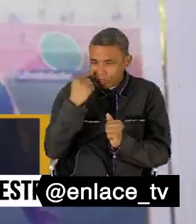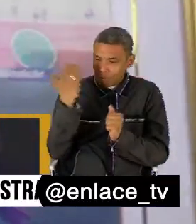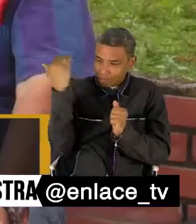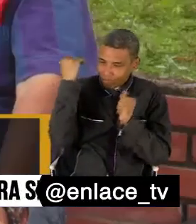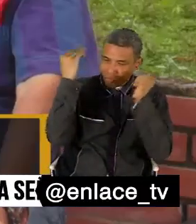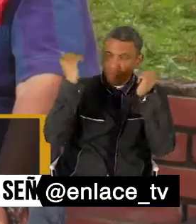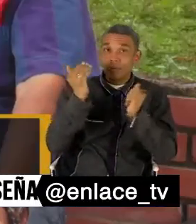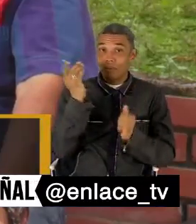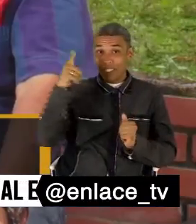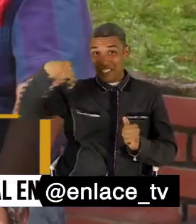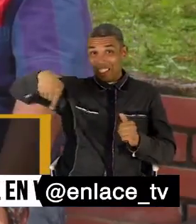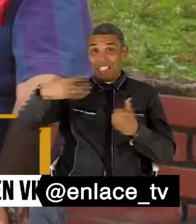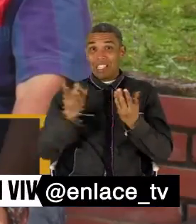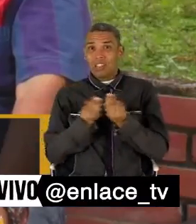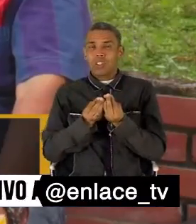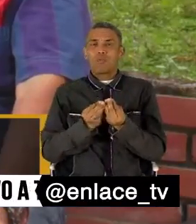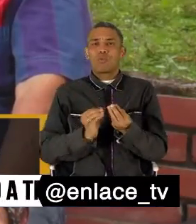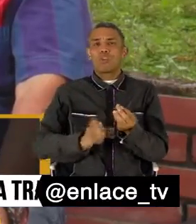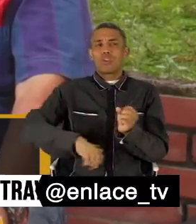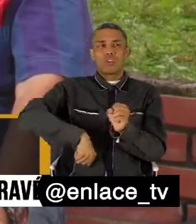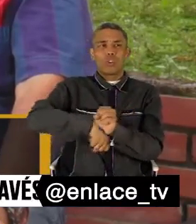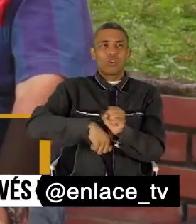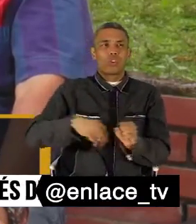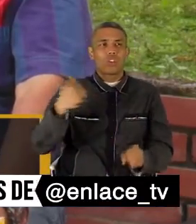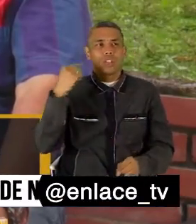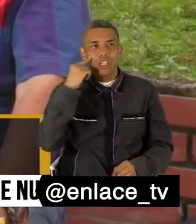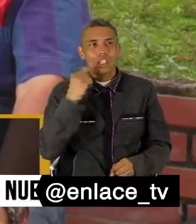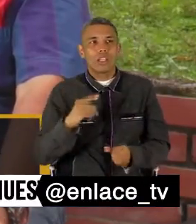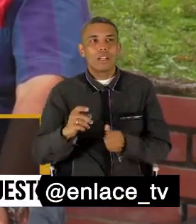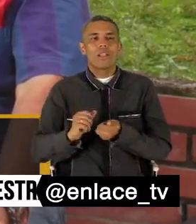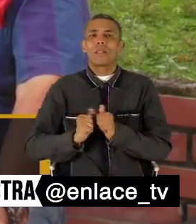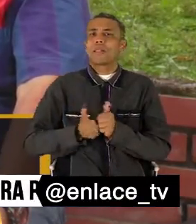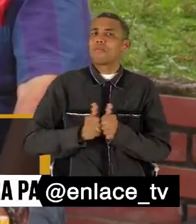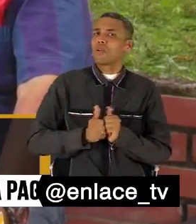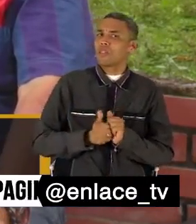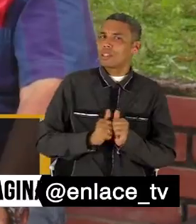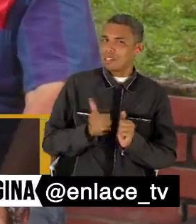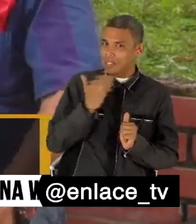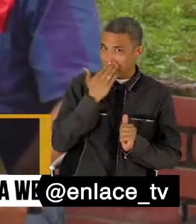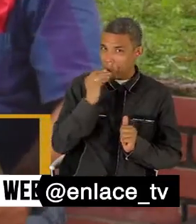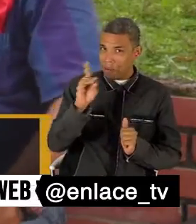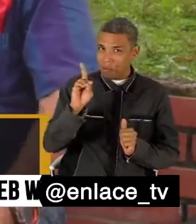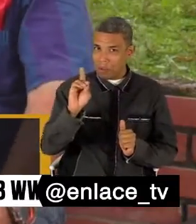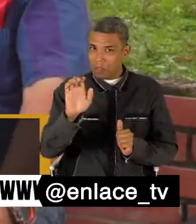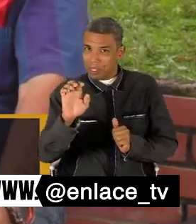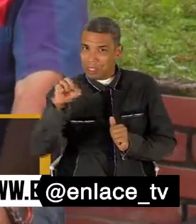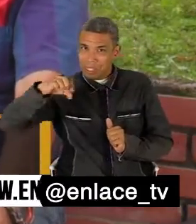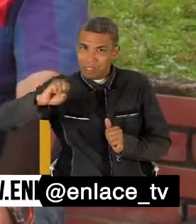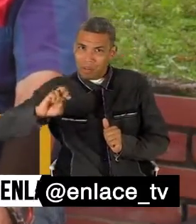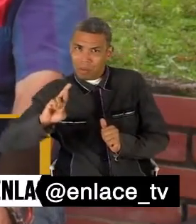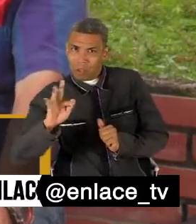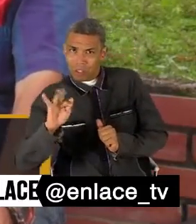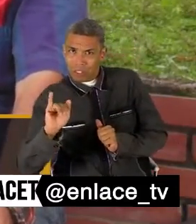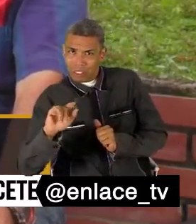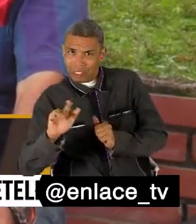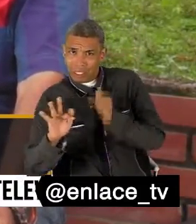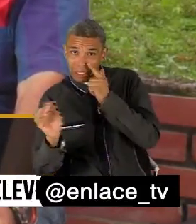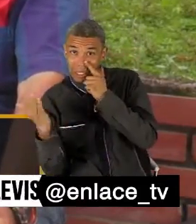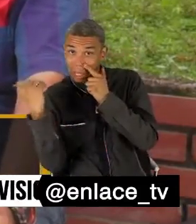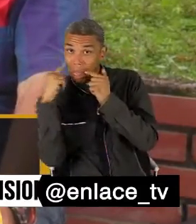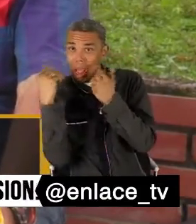mejores equipos aquí en Barranca, tenía el equipo del Deportista, que era un equipo con Colpuertos, que Colpuertos traía jugadores de Berrío y de Medellín